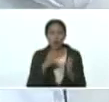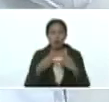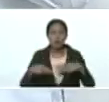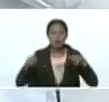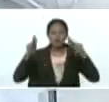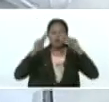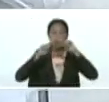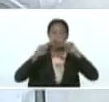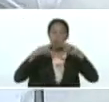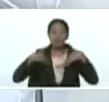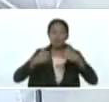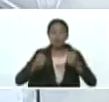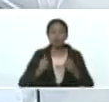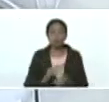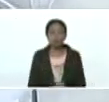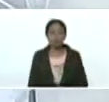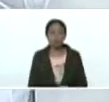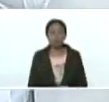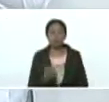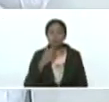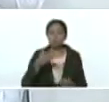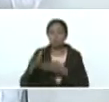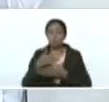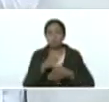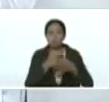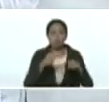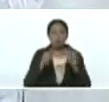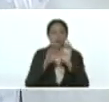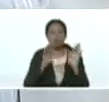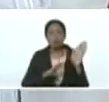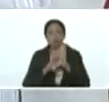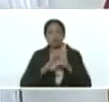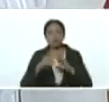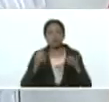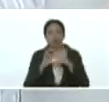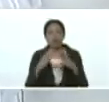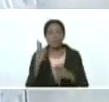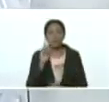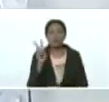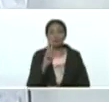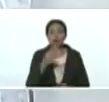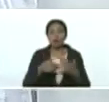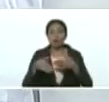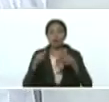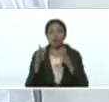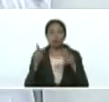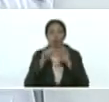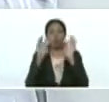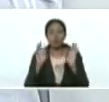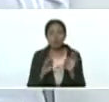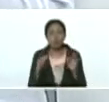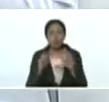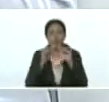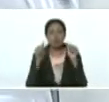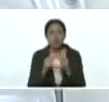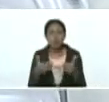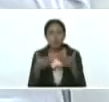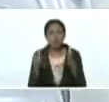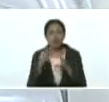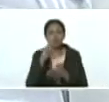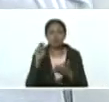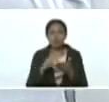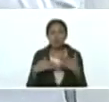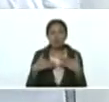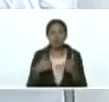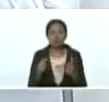salud. Nosotros ahí conversamos sobre los avances que hemos tenido en Venezuela en la construcción del Sistema Público Nacional de Salud, que ha